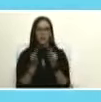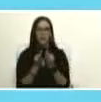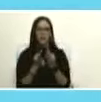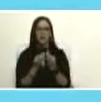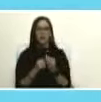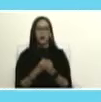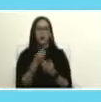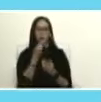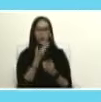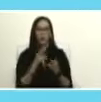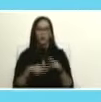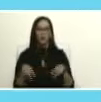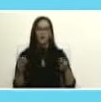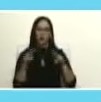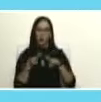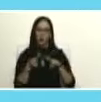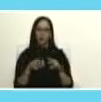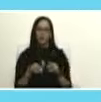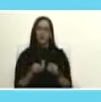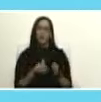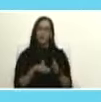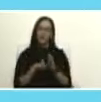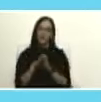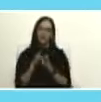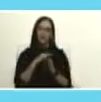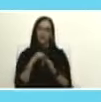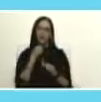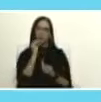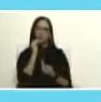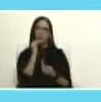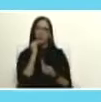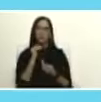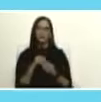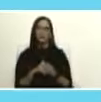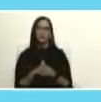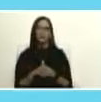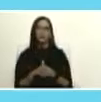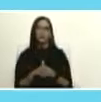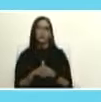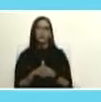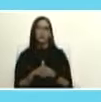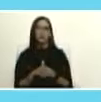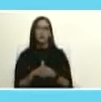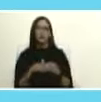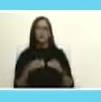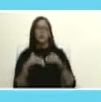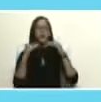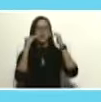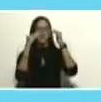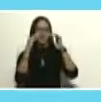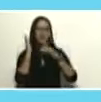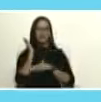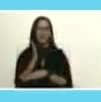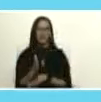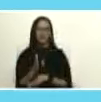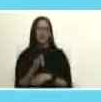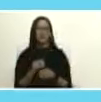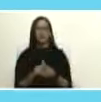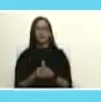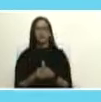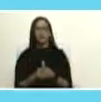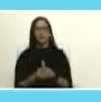por los buenos valores, por el crecimiento de nuestros muchachos, por encima de sanciones, de